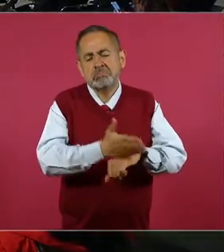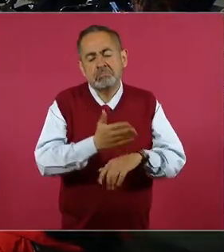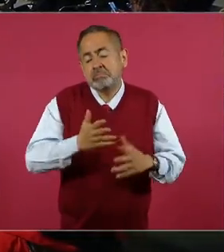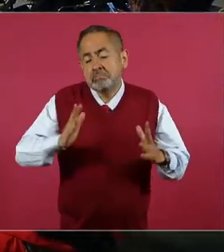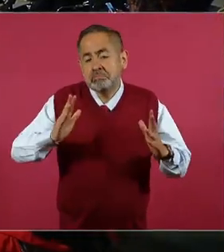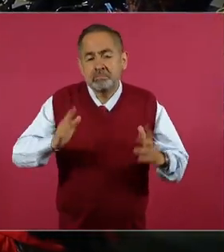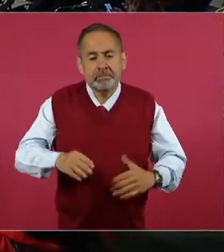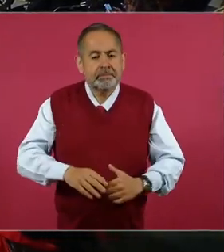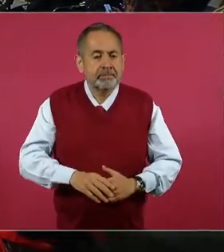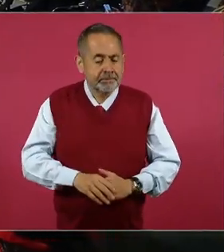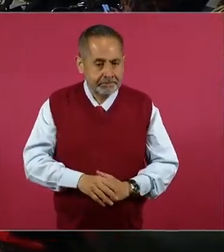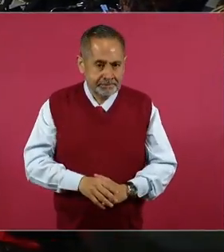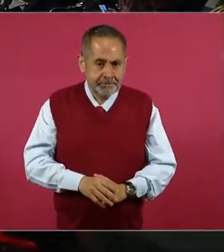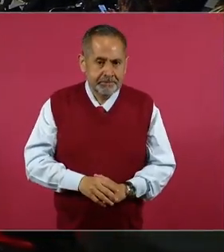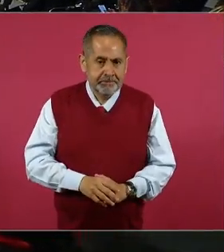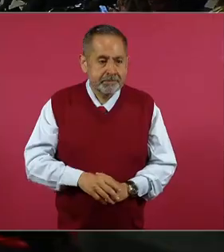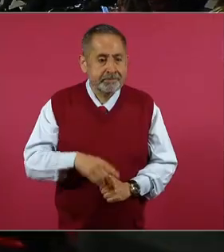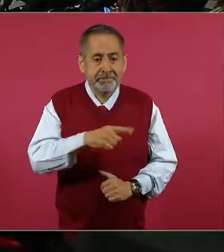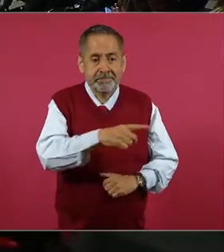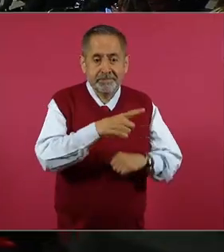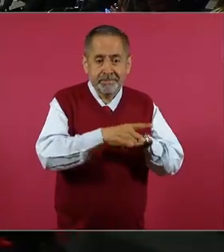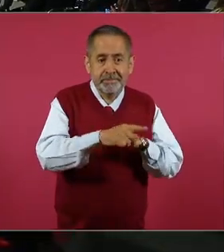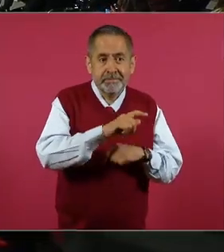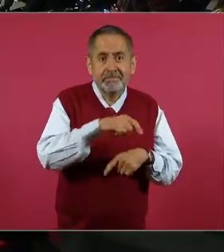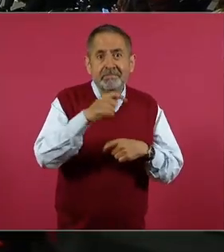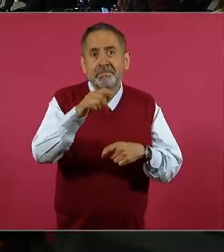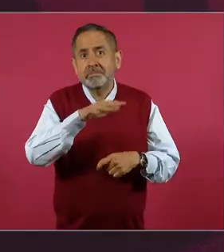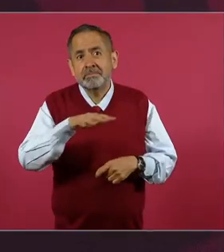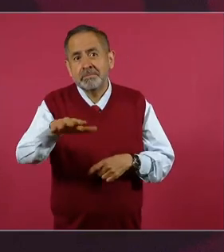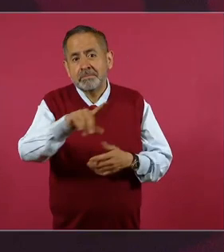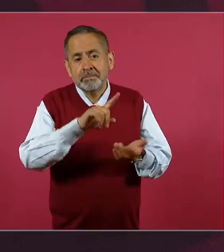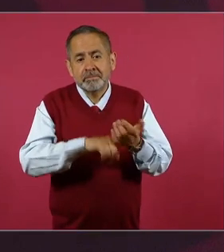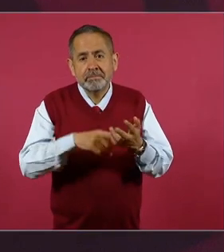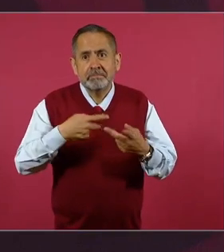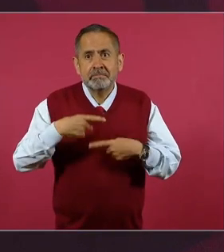a la sociedad, a nuestro país,